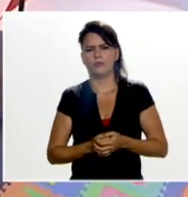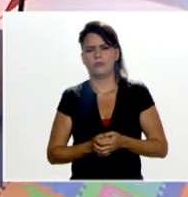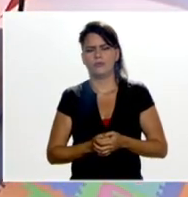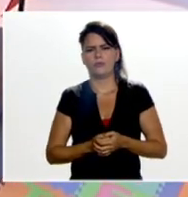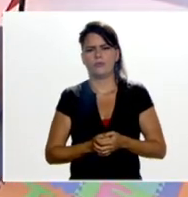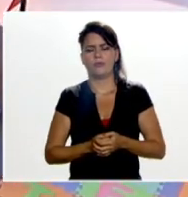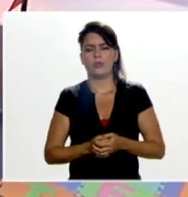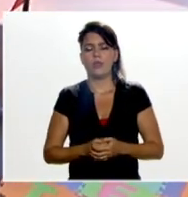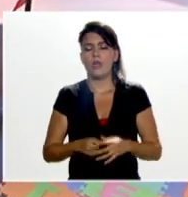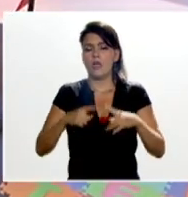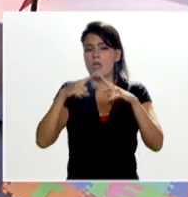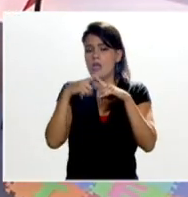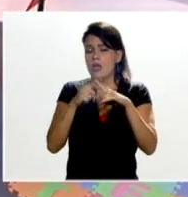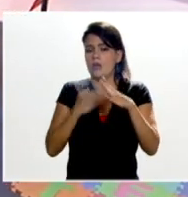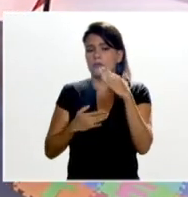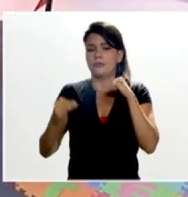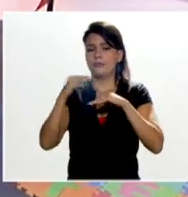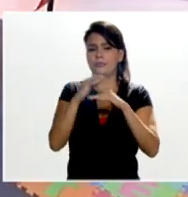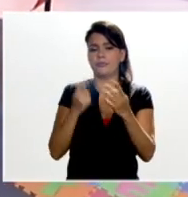x cuadrado